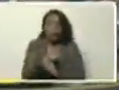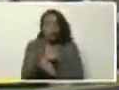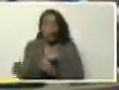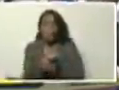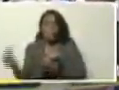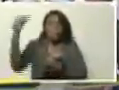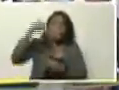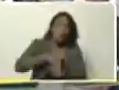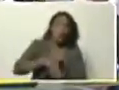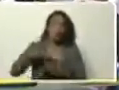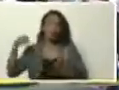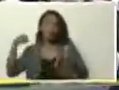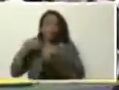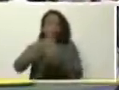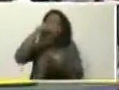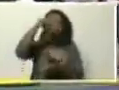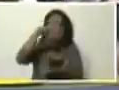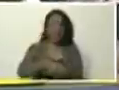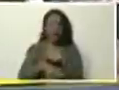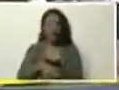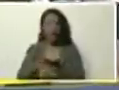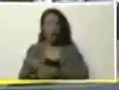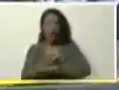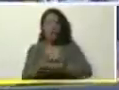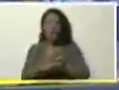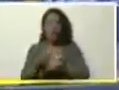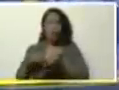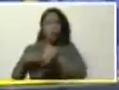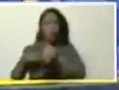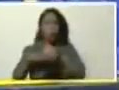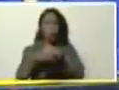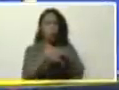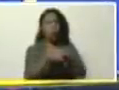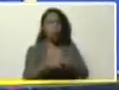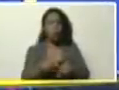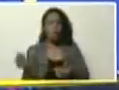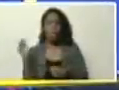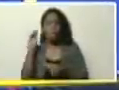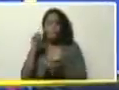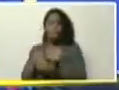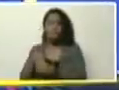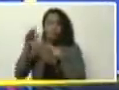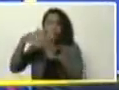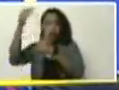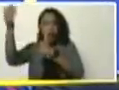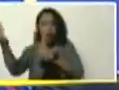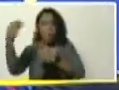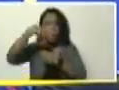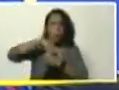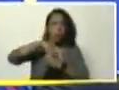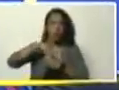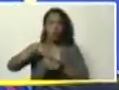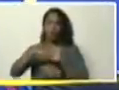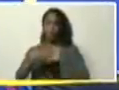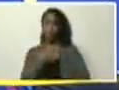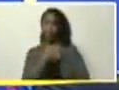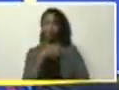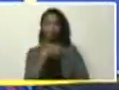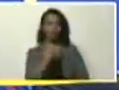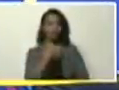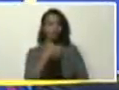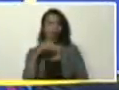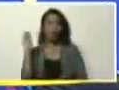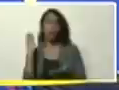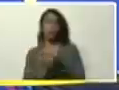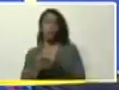magnicidio, golpes de Estado, gobiernos paralelos, invasiones extranjeras, no pudieron